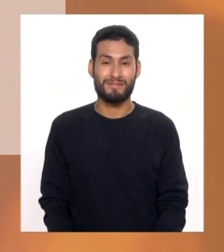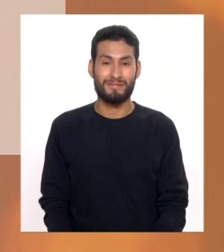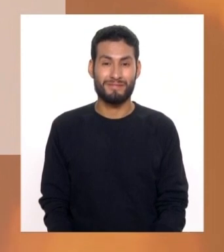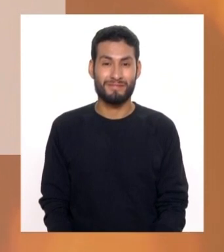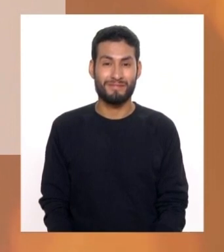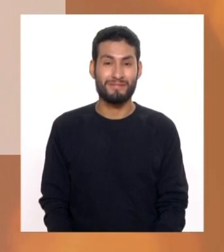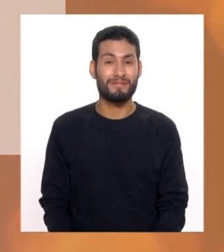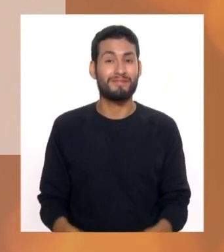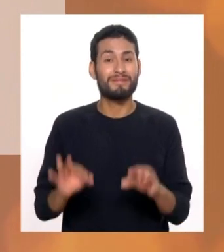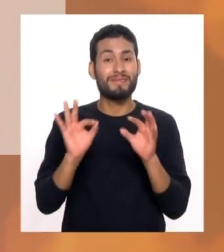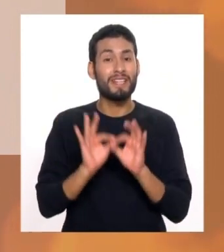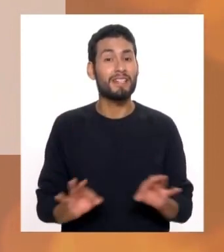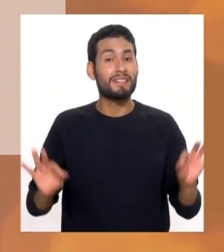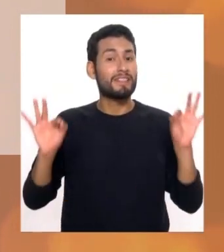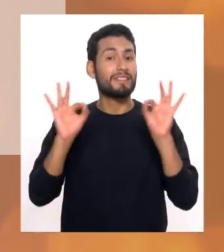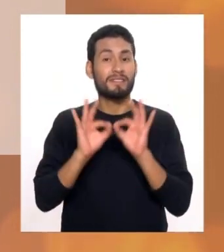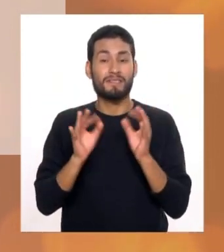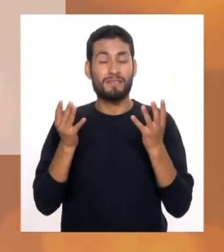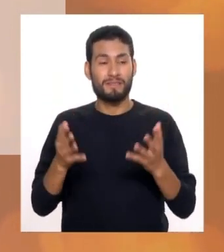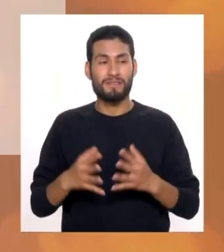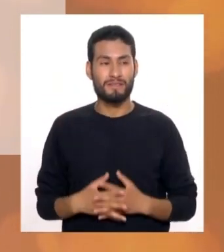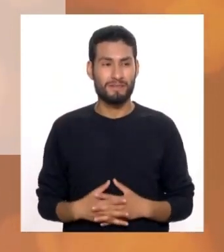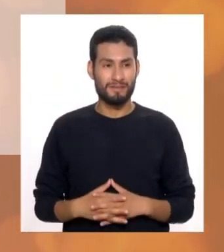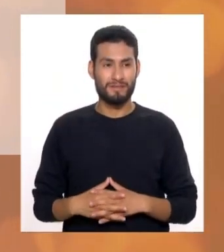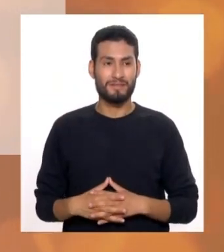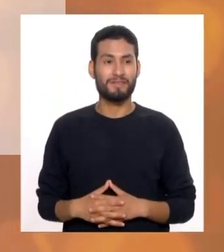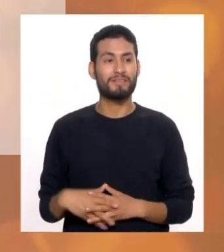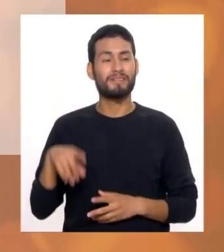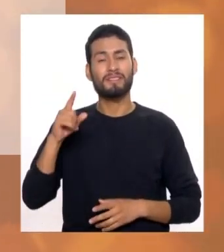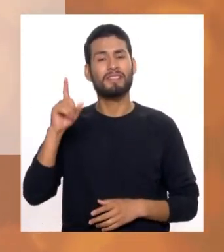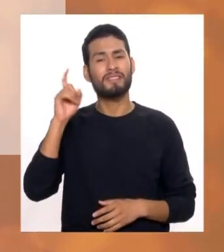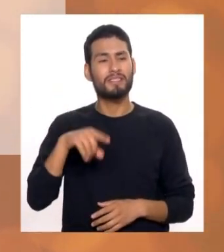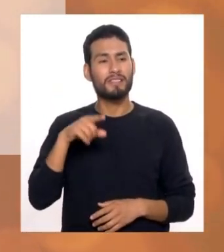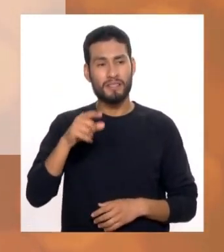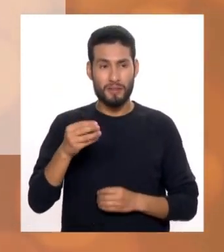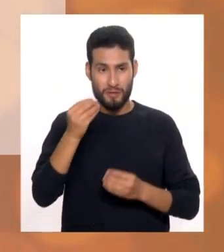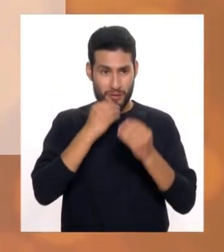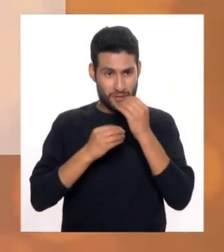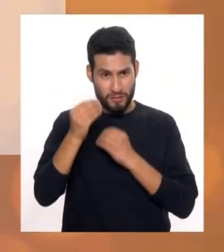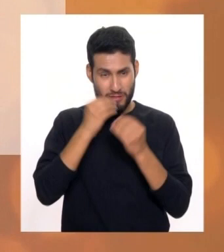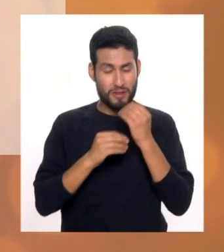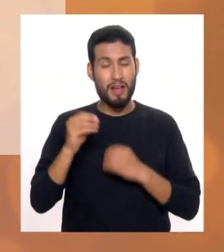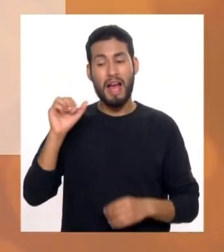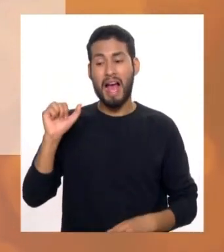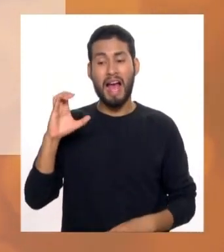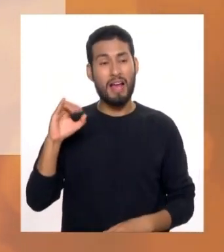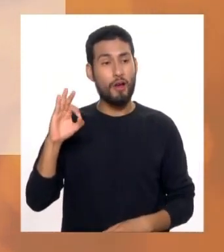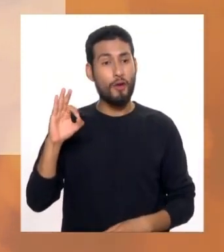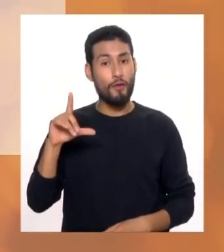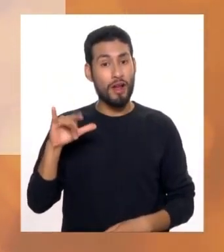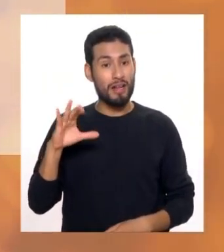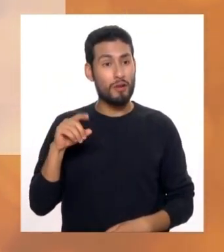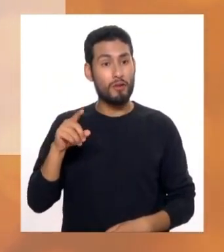Por su importancia, debes asegurar la ingesta de ácido fólico si estás en edad